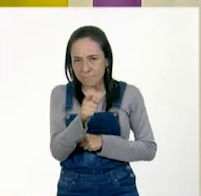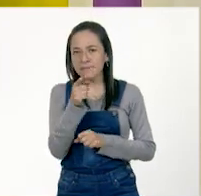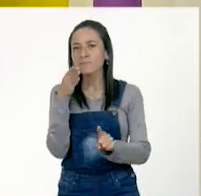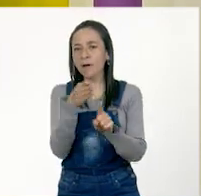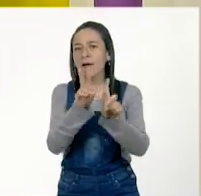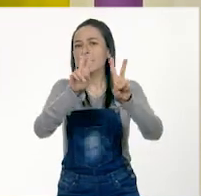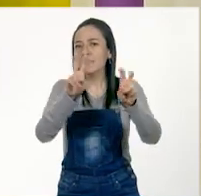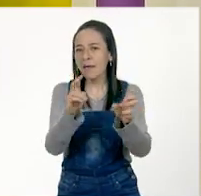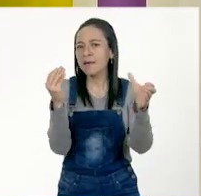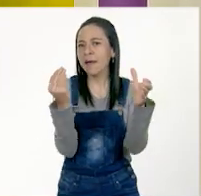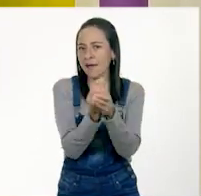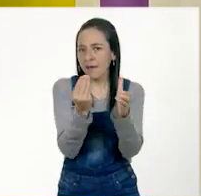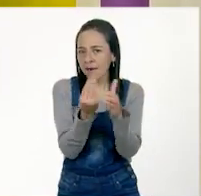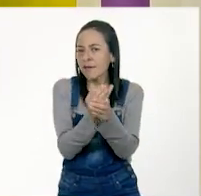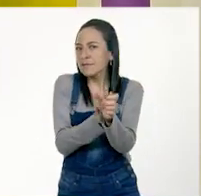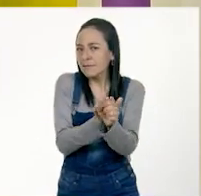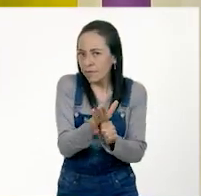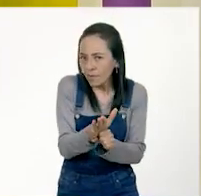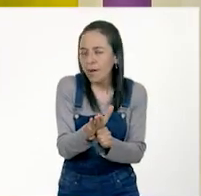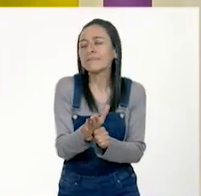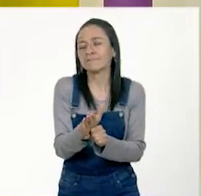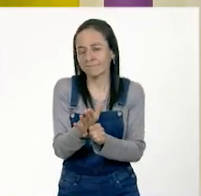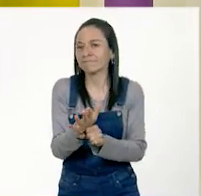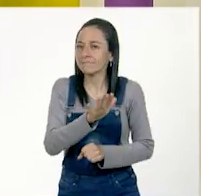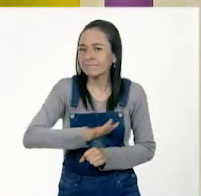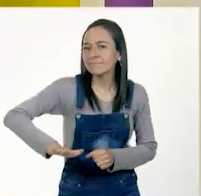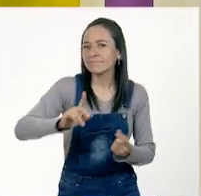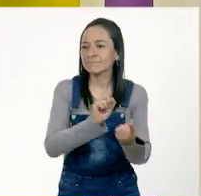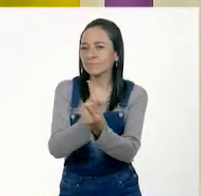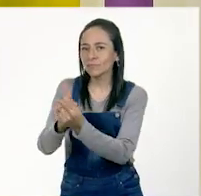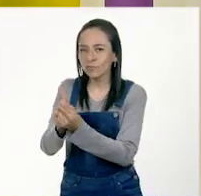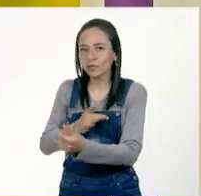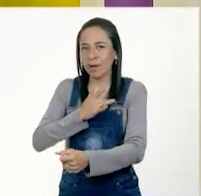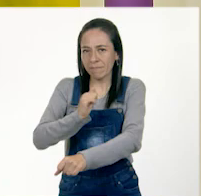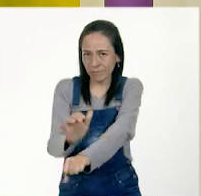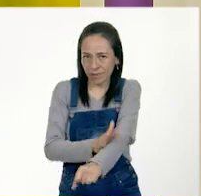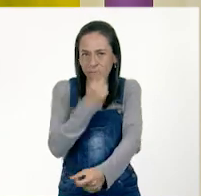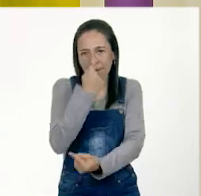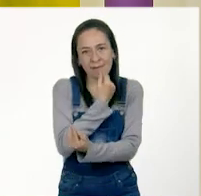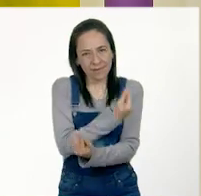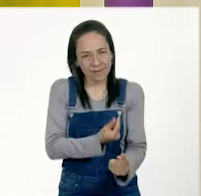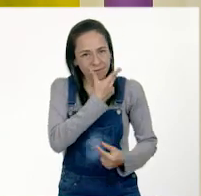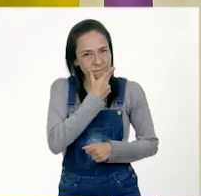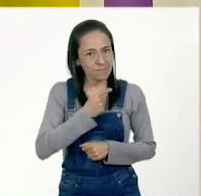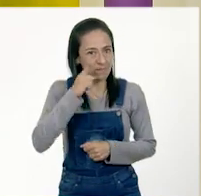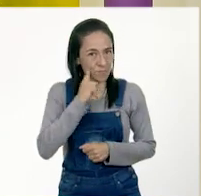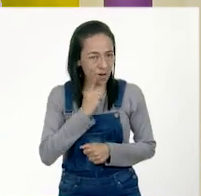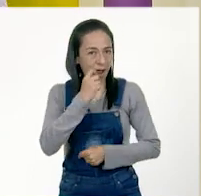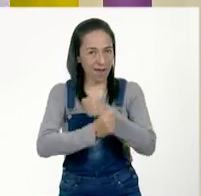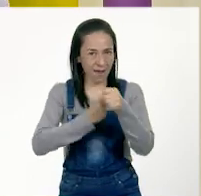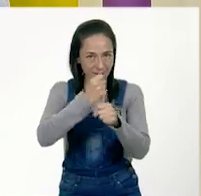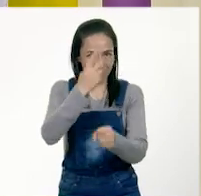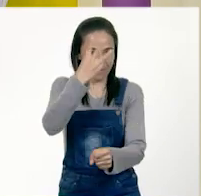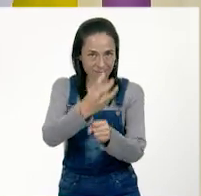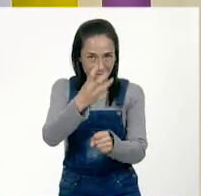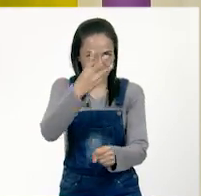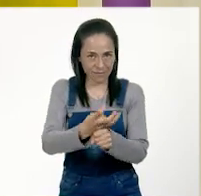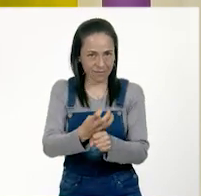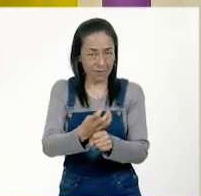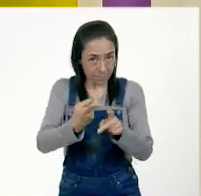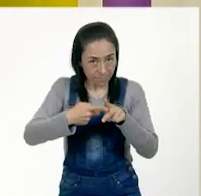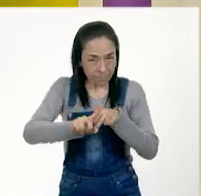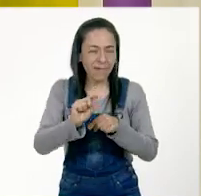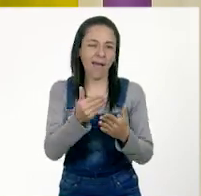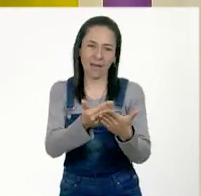nuestra clase de educación socioemocional para niñas y para niños de tercer grado. Pero antes de comenzar, vamos con Ajolisto porque tiene